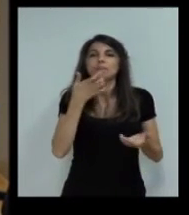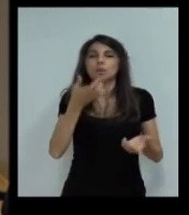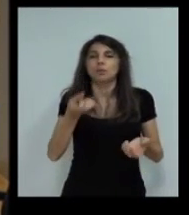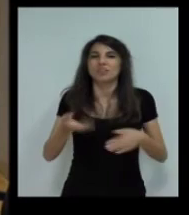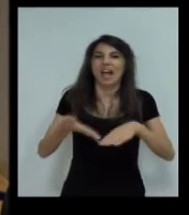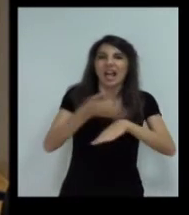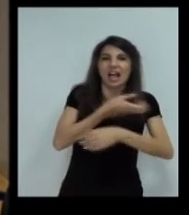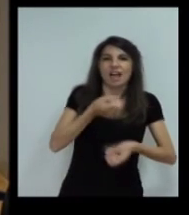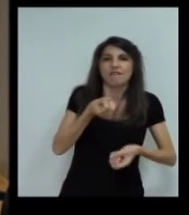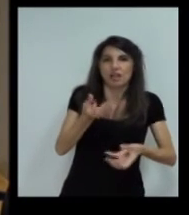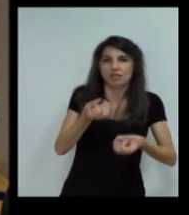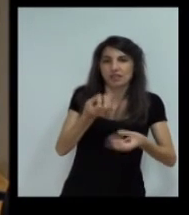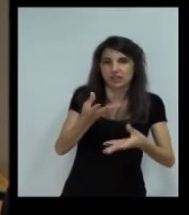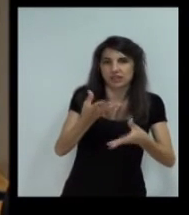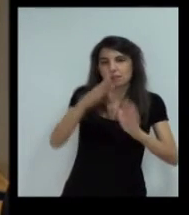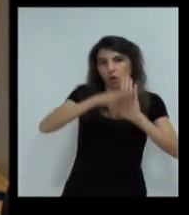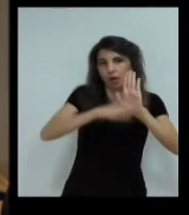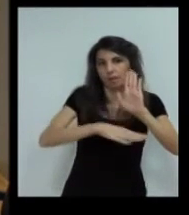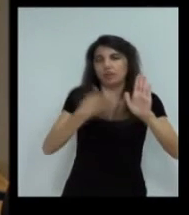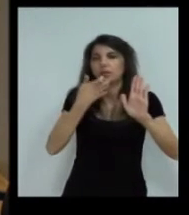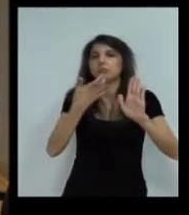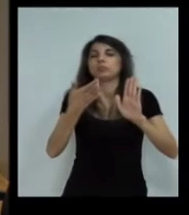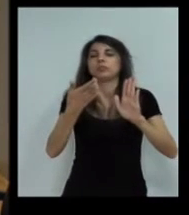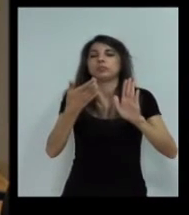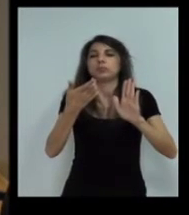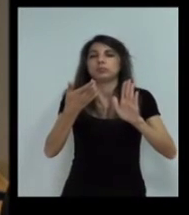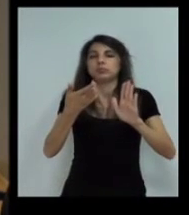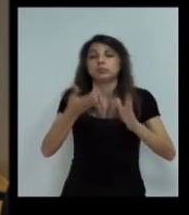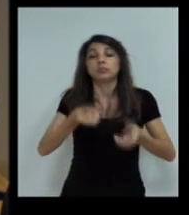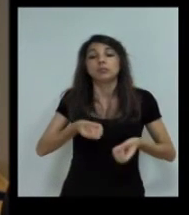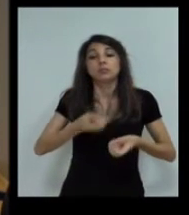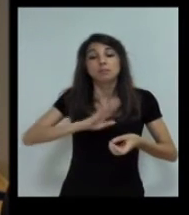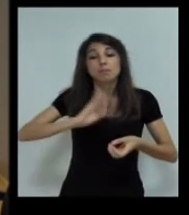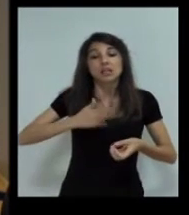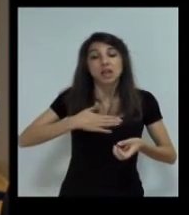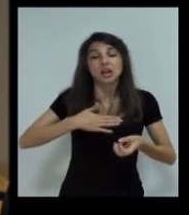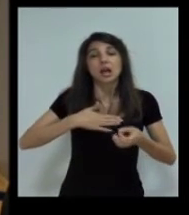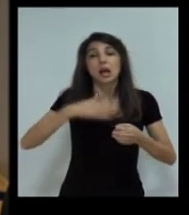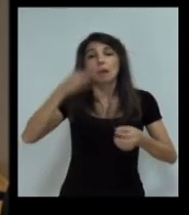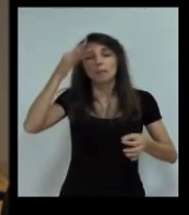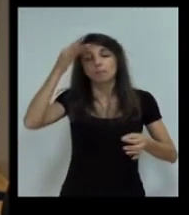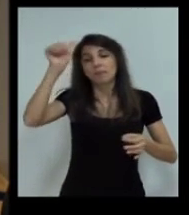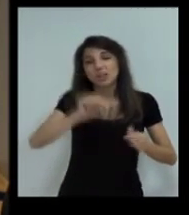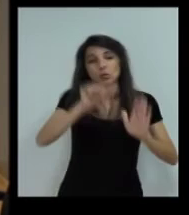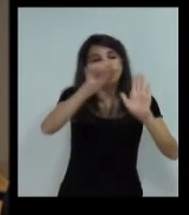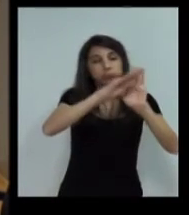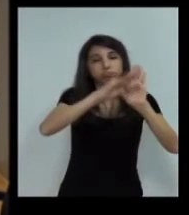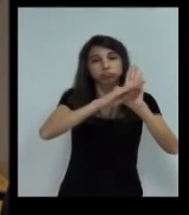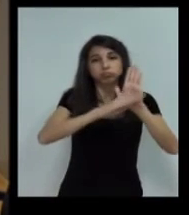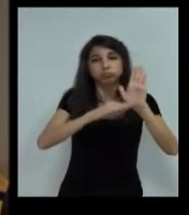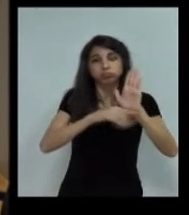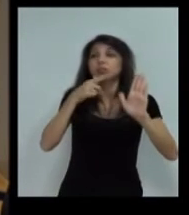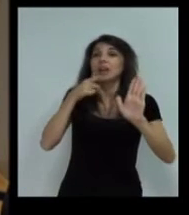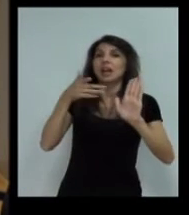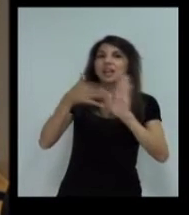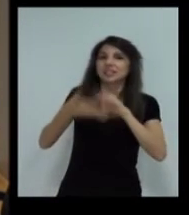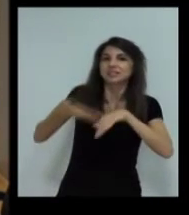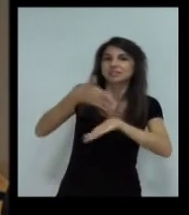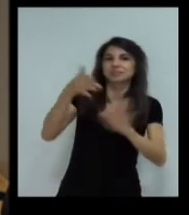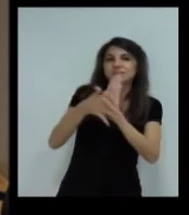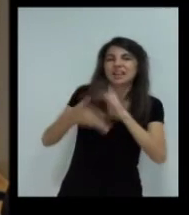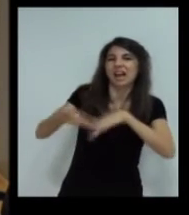el avance de programación que te anuncia la película que van a emitir mañana y te pueden decir de palabras, y está audio escrito, o los dibujos animados